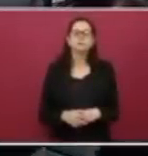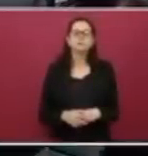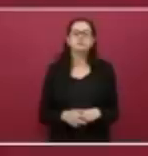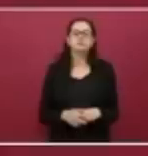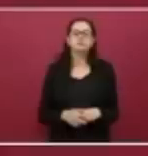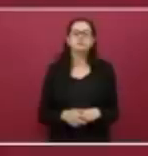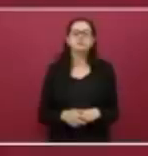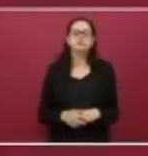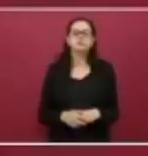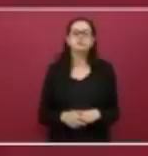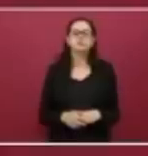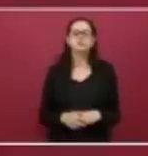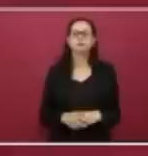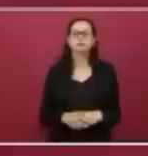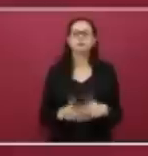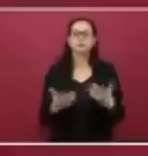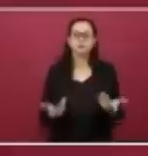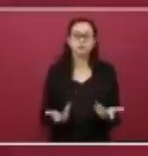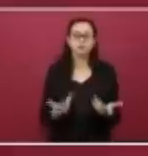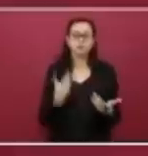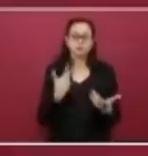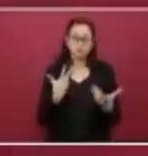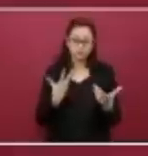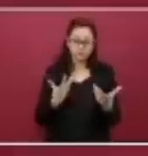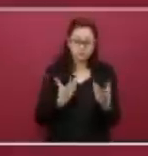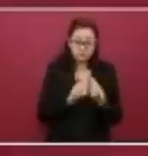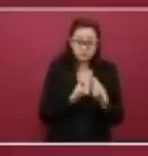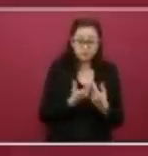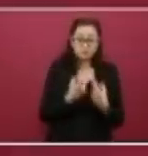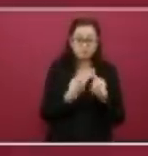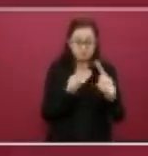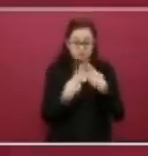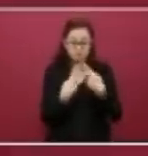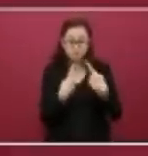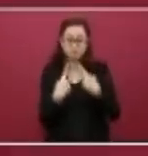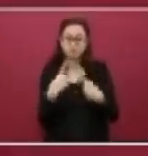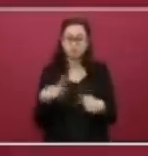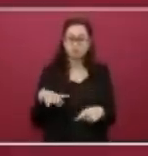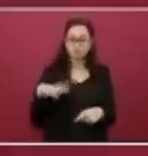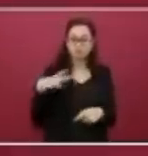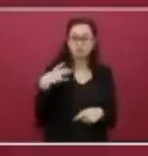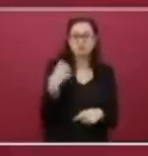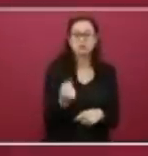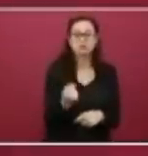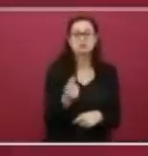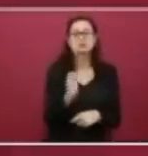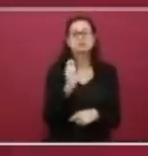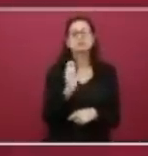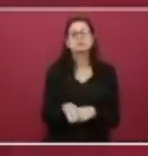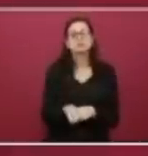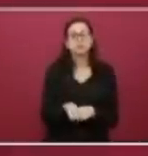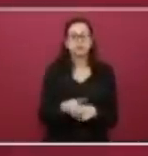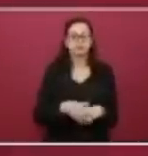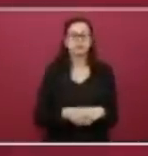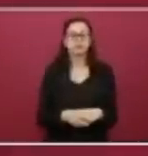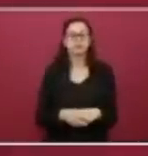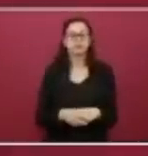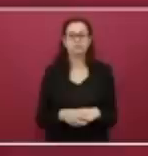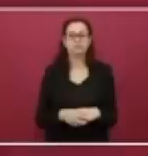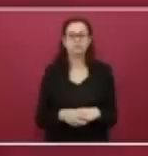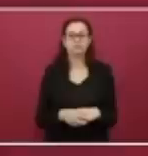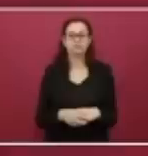plantearemos el lunes por instrucción ser presidente es la descripción del